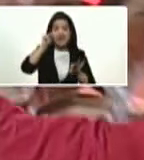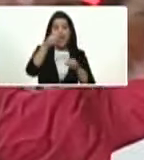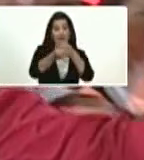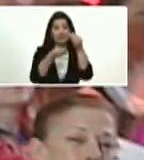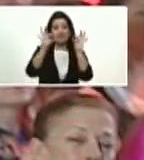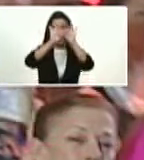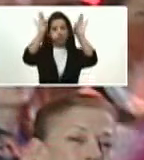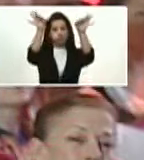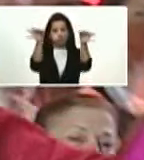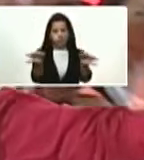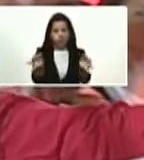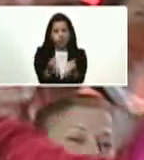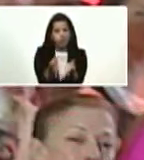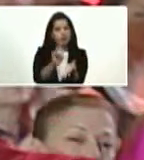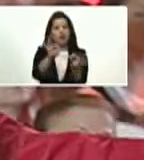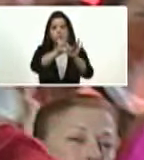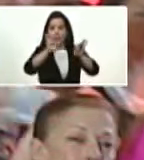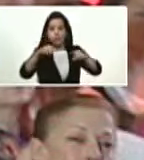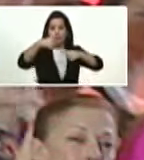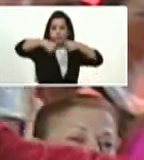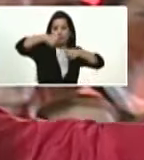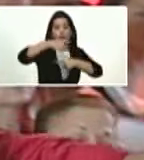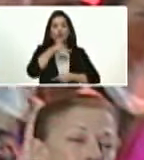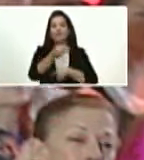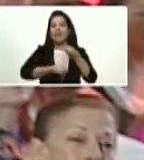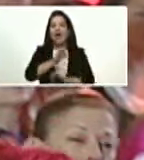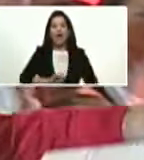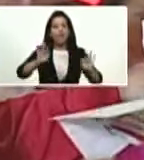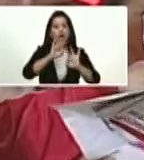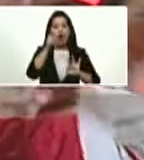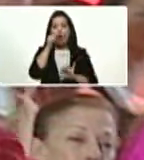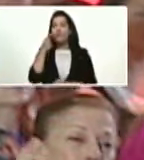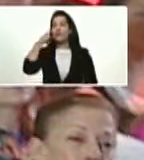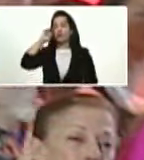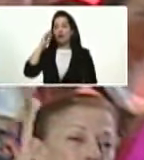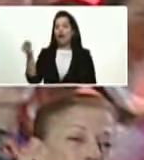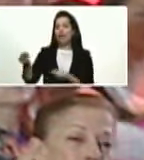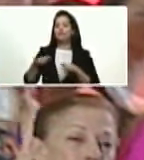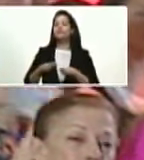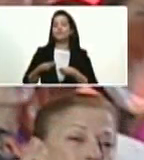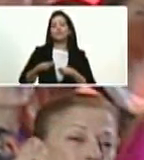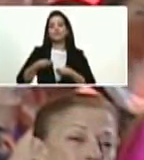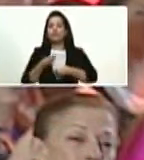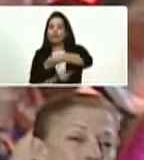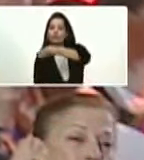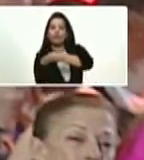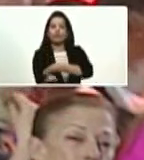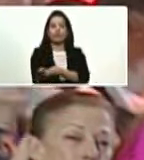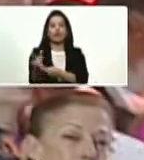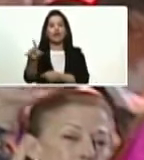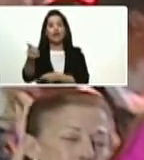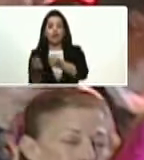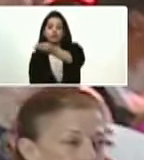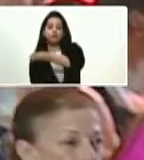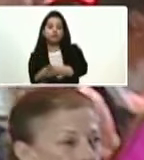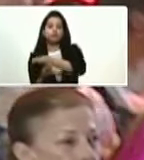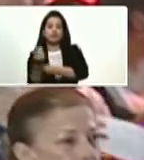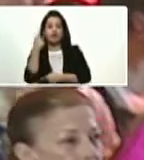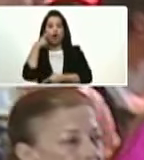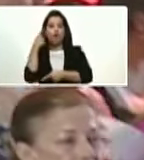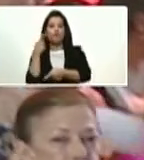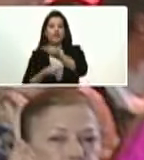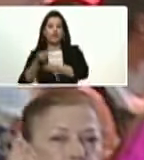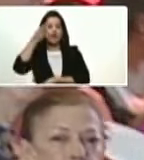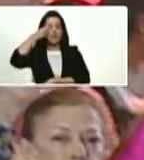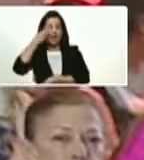prima, con el aluminio de todos los venezolanos que viene de nuestros minerales. Y